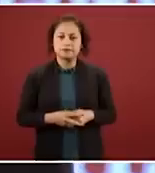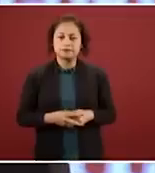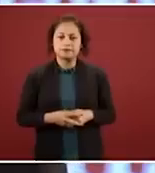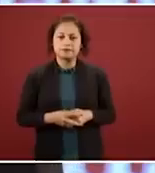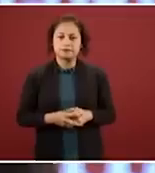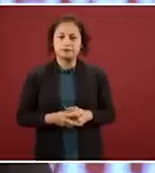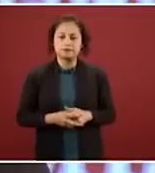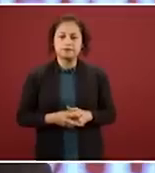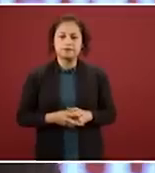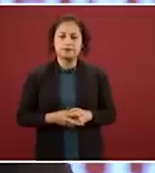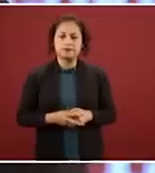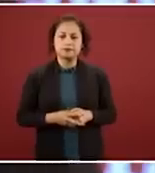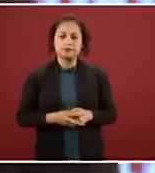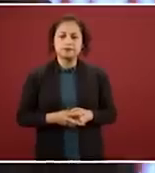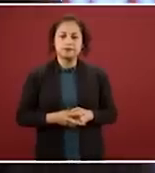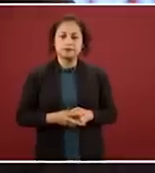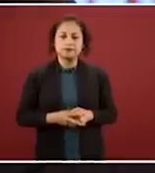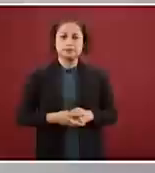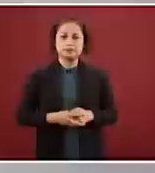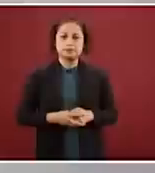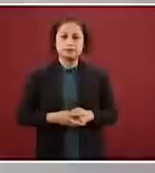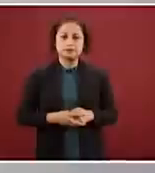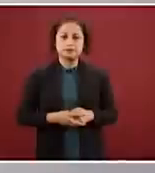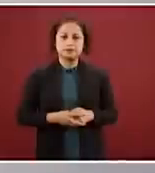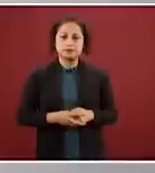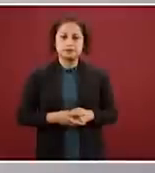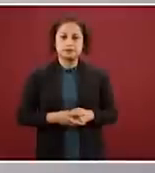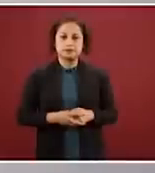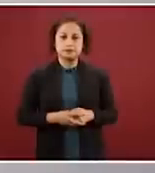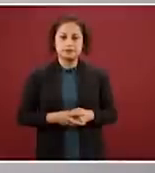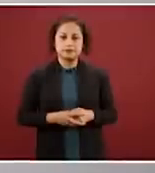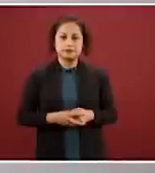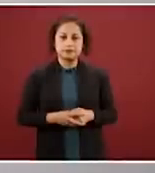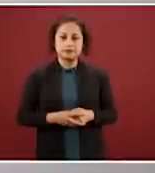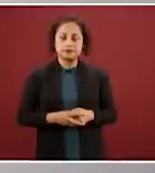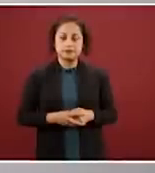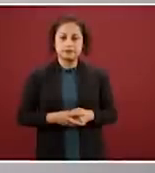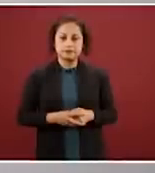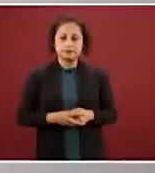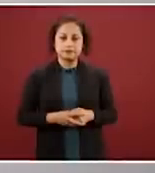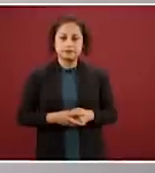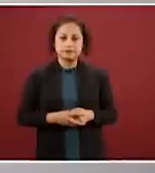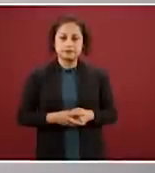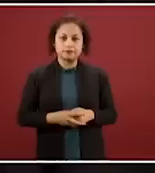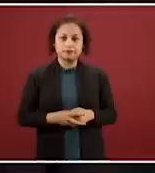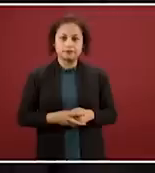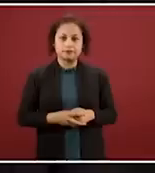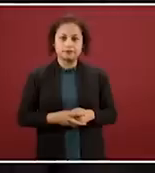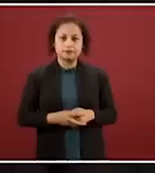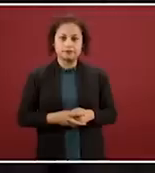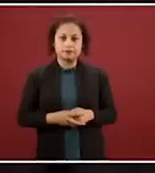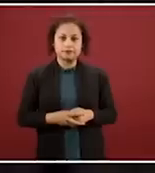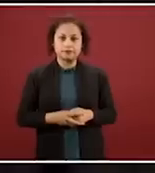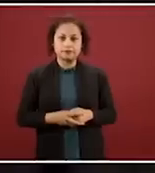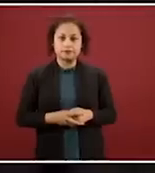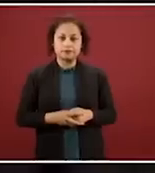no nos quedemos nada más en el regodeo,